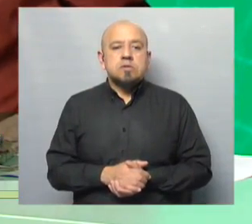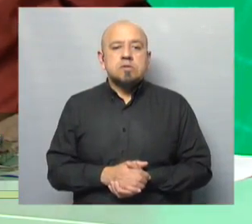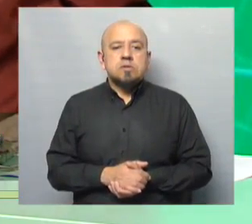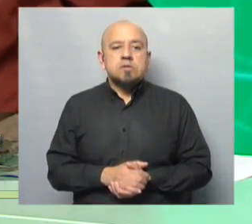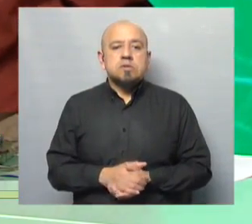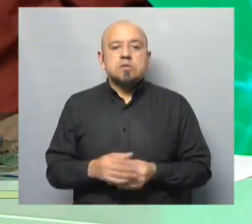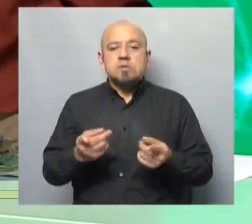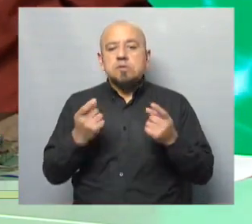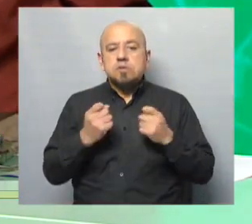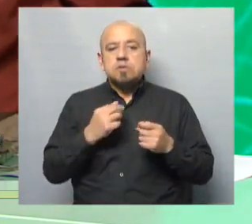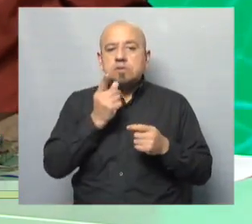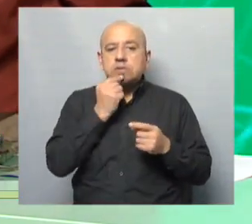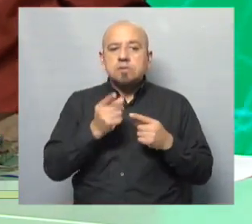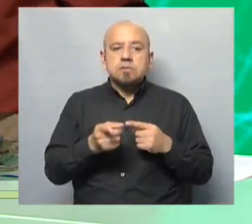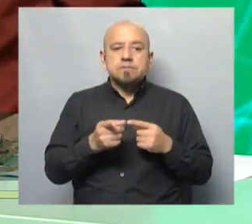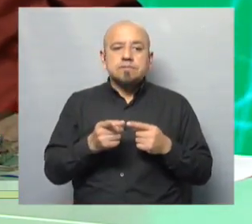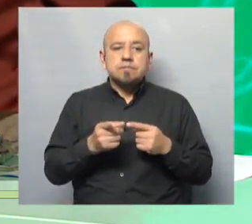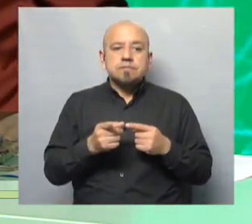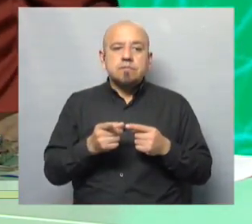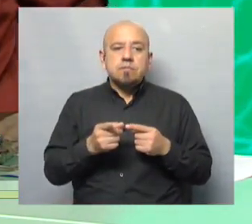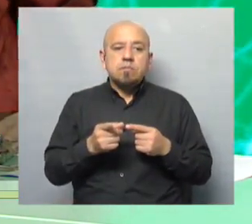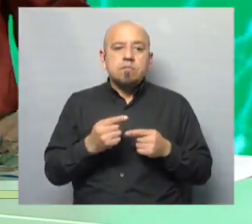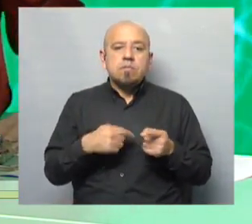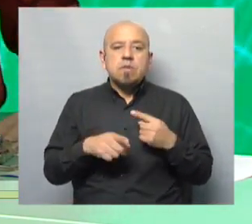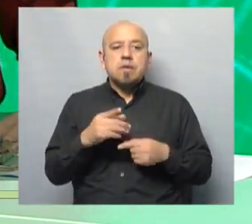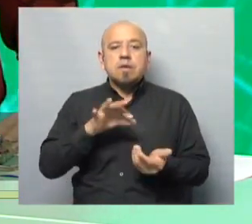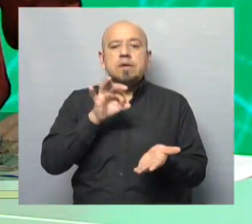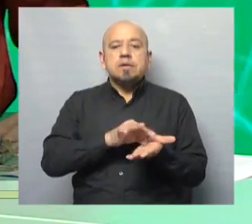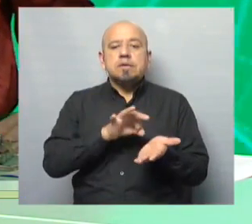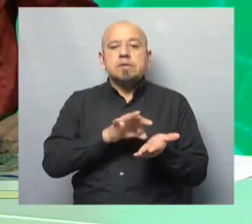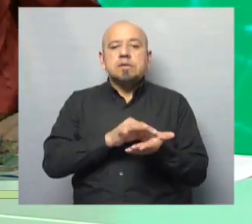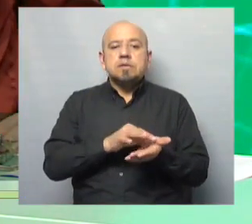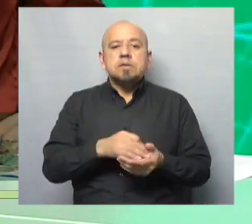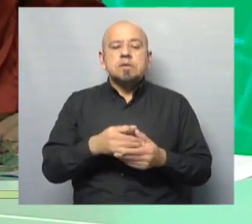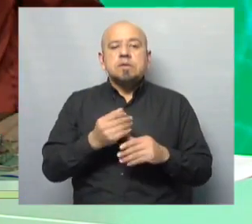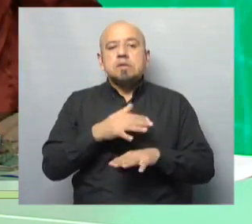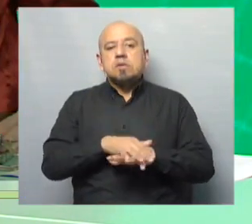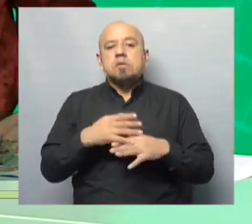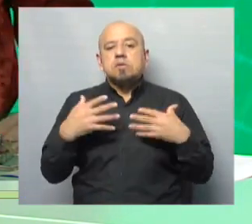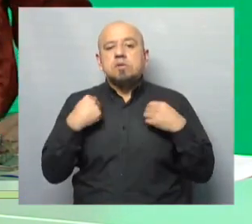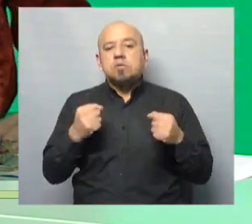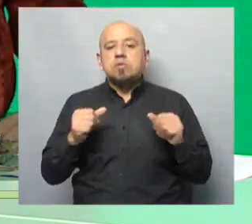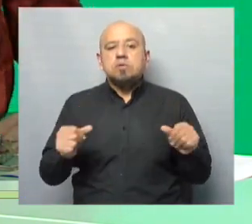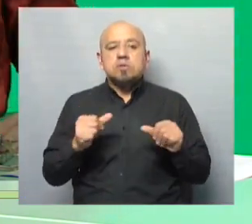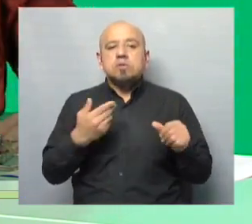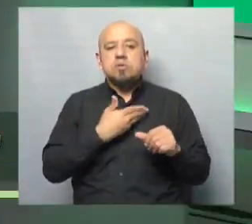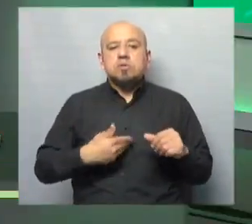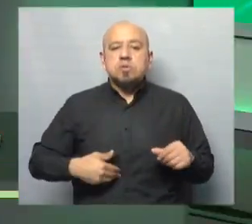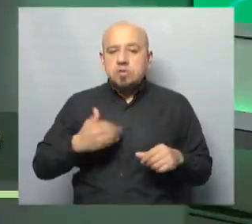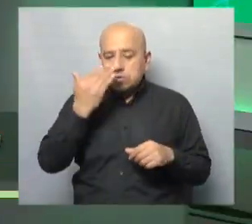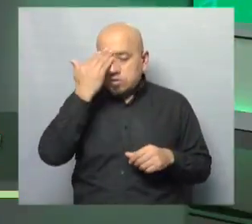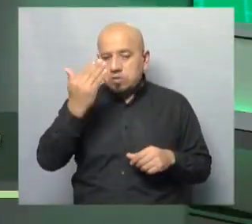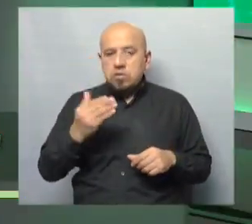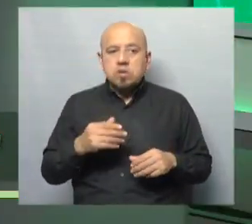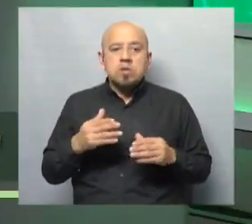que sanidad policial se integre valga la redundancia el sistema nacional integrado de salud que fue creado durante gobiernos del frente amplio acceder